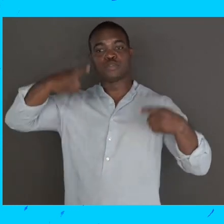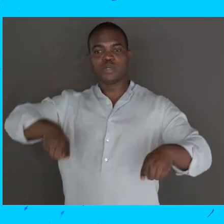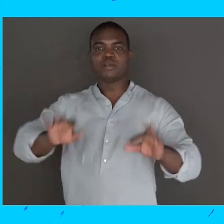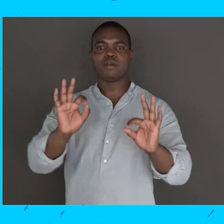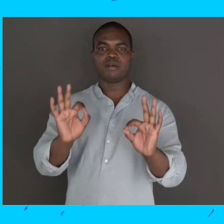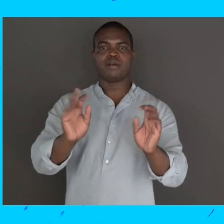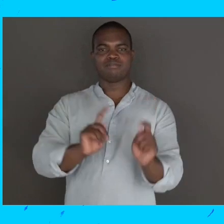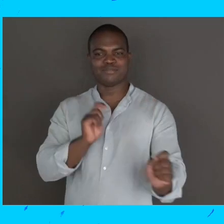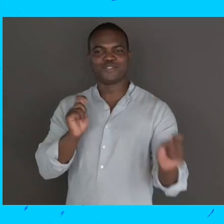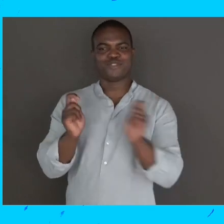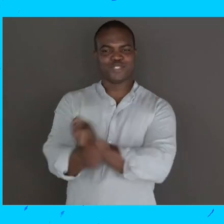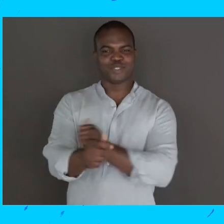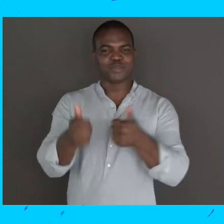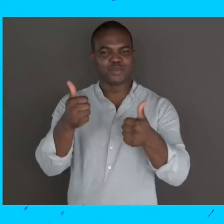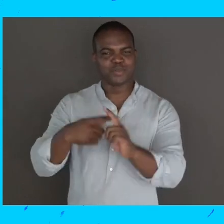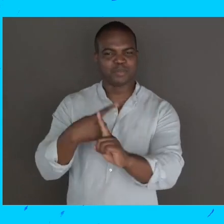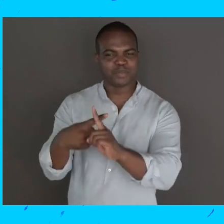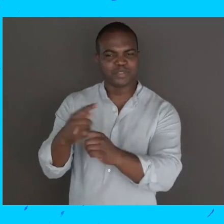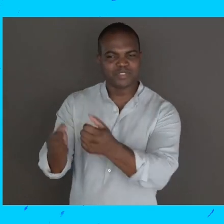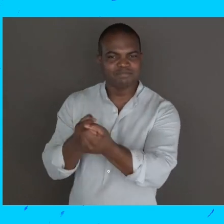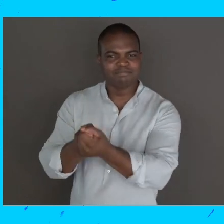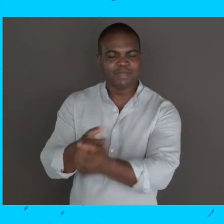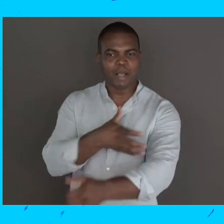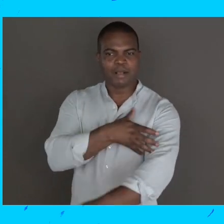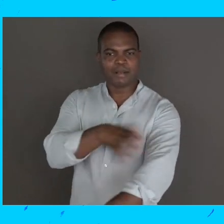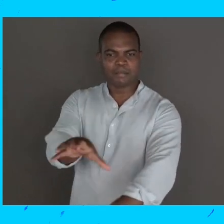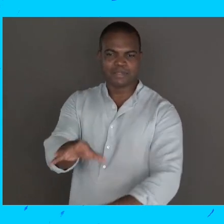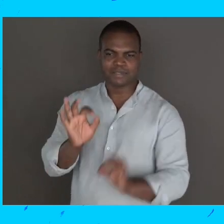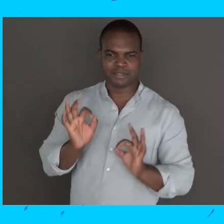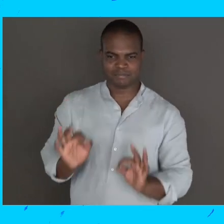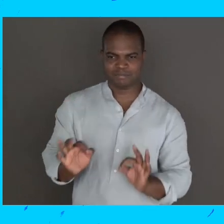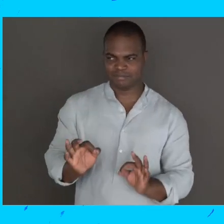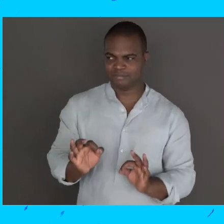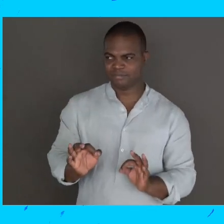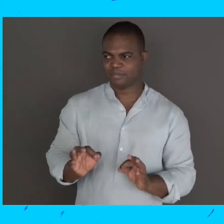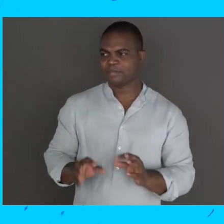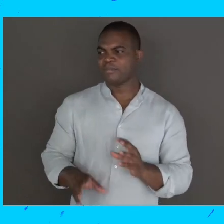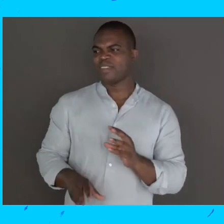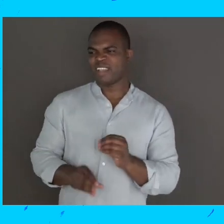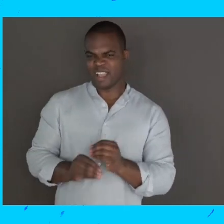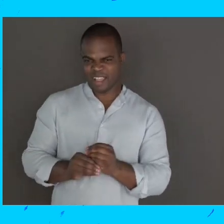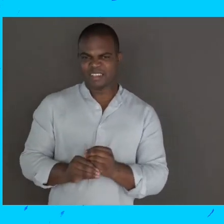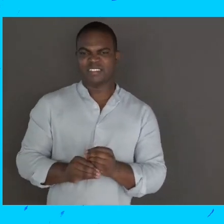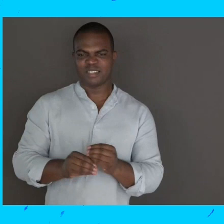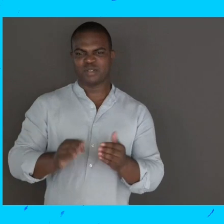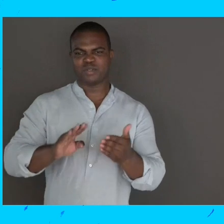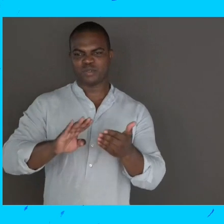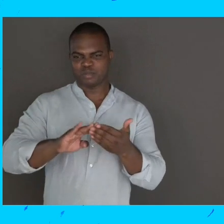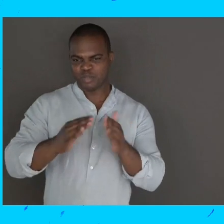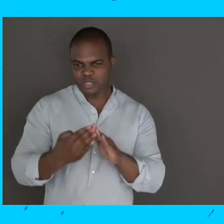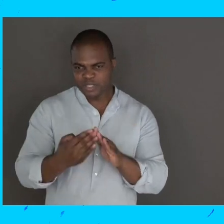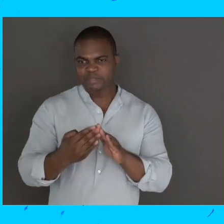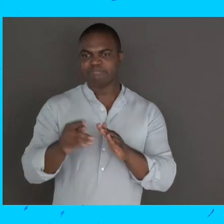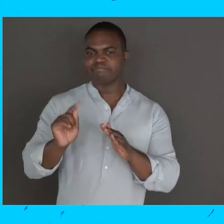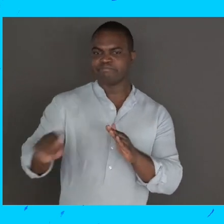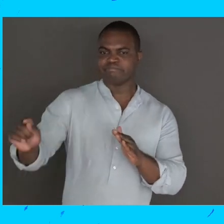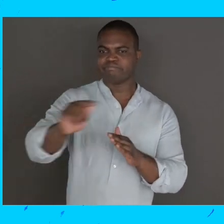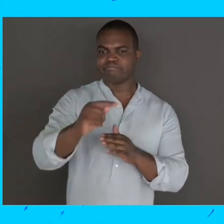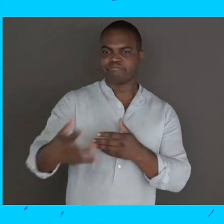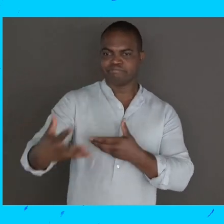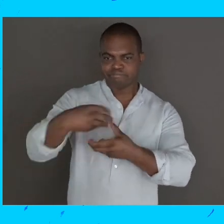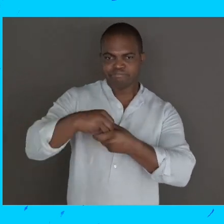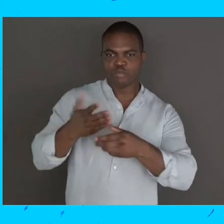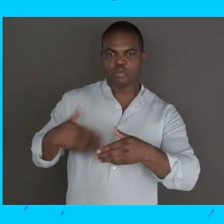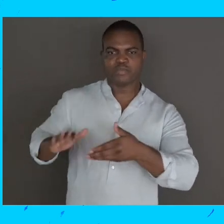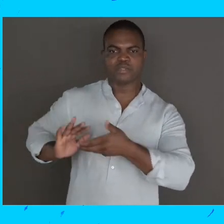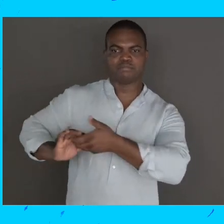gobiernos, sector privado, donadores, agencias de las Naciones Unidas y otros para poder